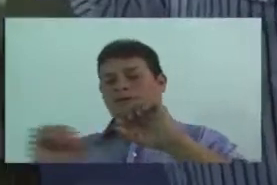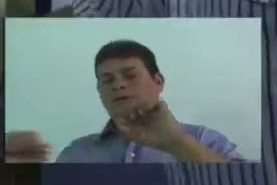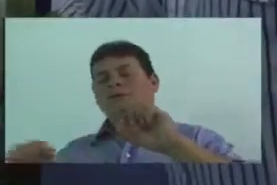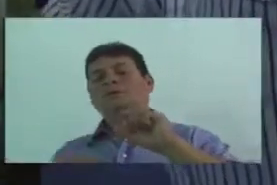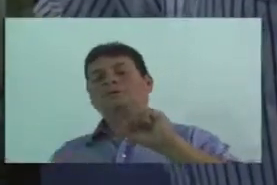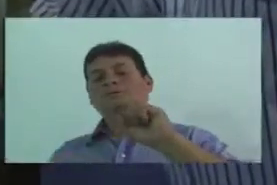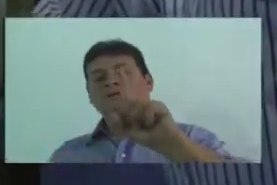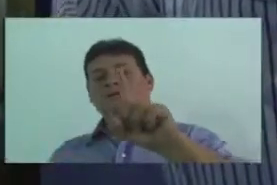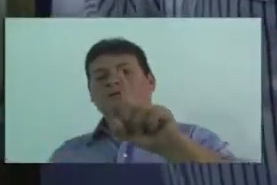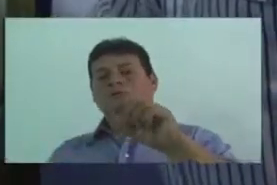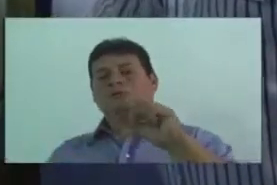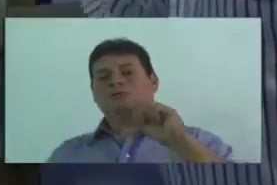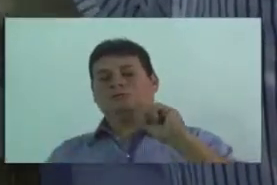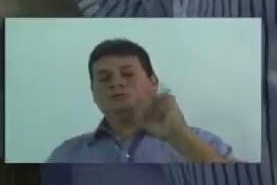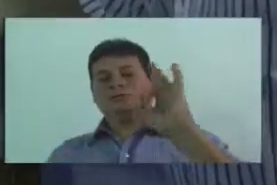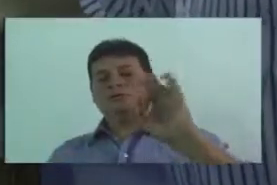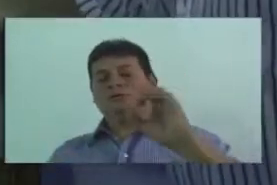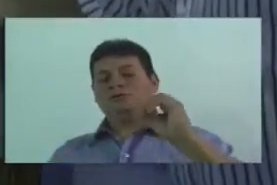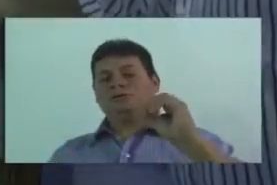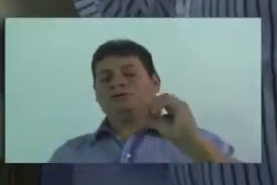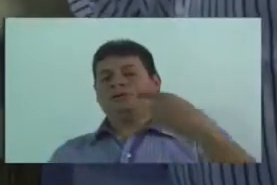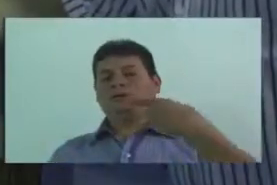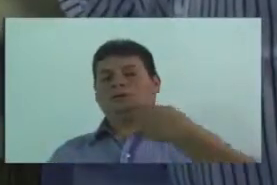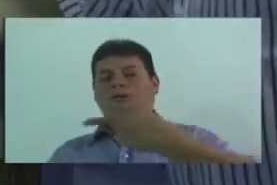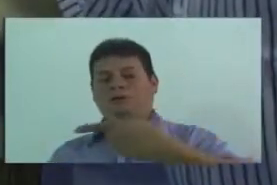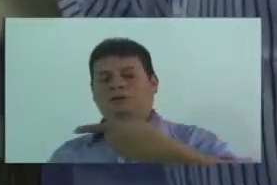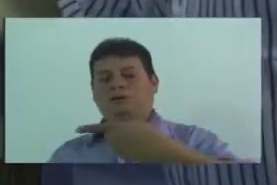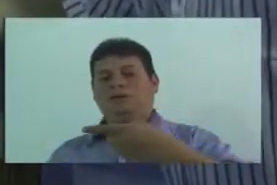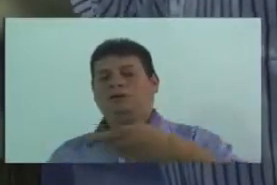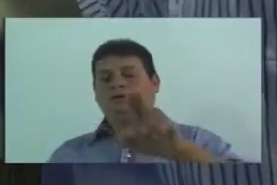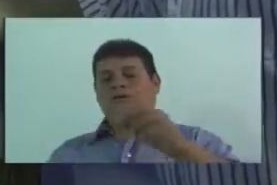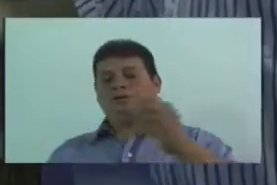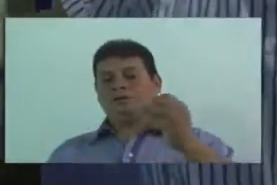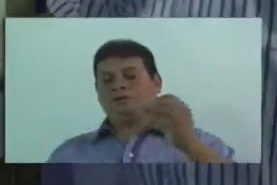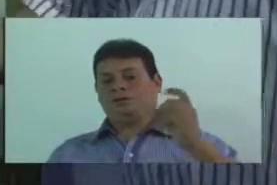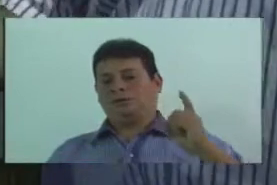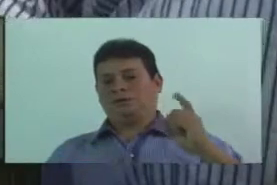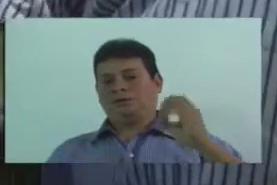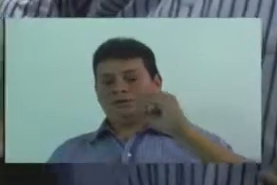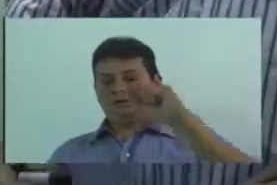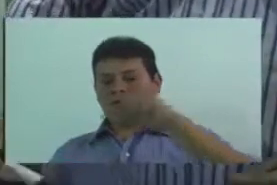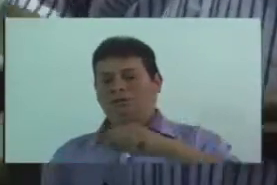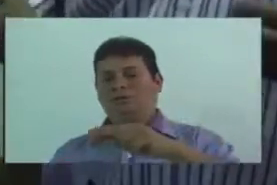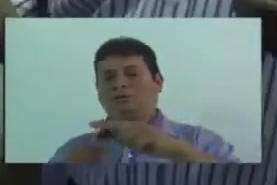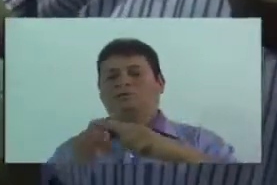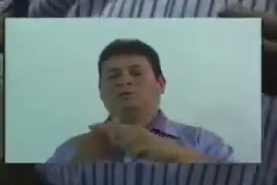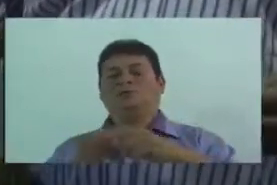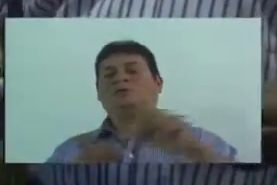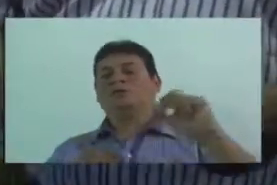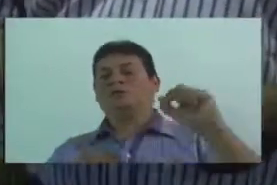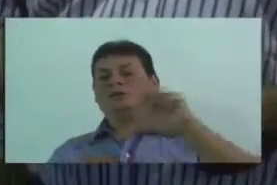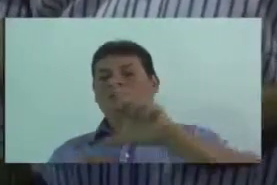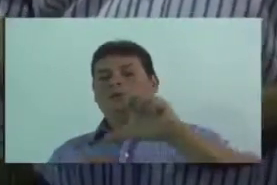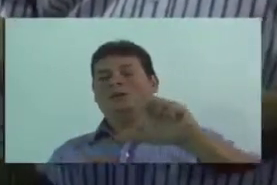decir, acá hay dos ángulos rectos, decimos que es un ángulo llano, de ahí viene la palabra llanura.